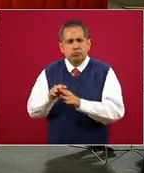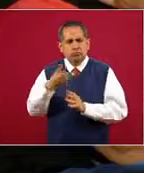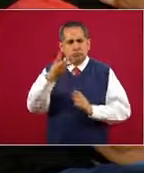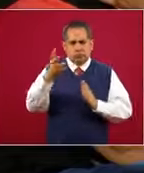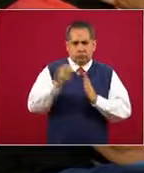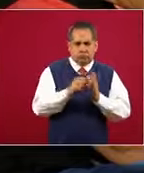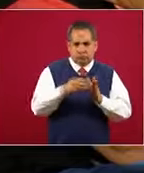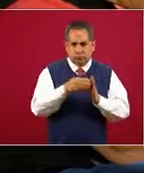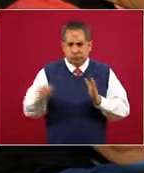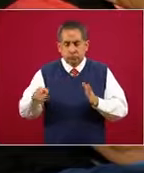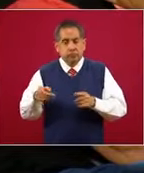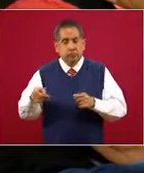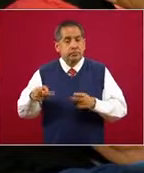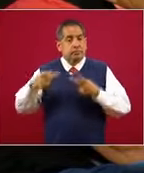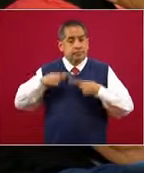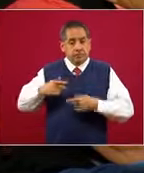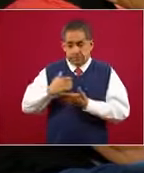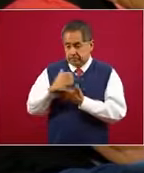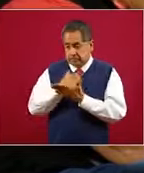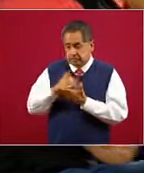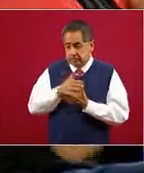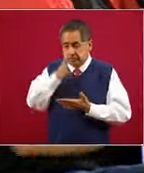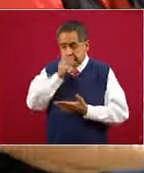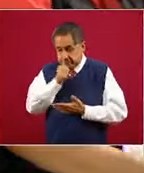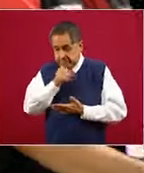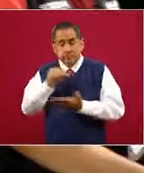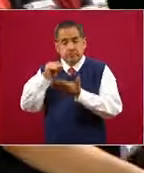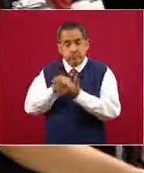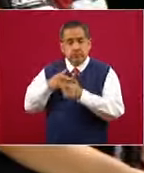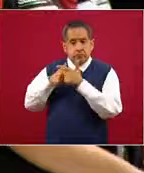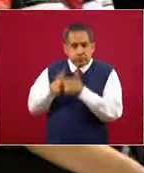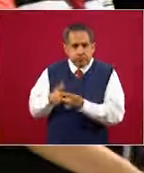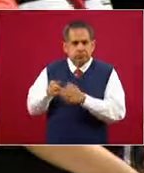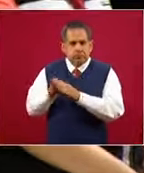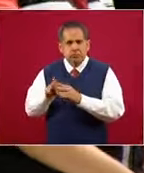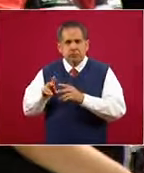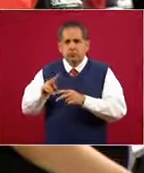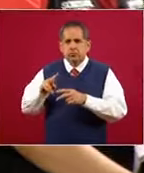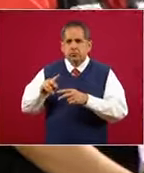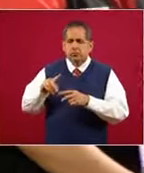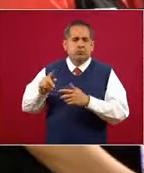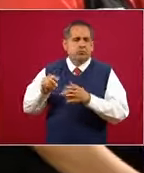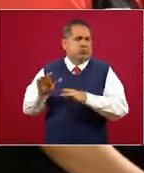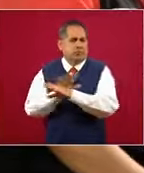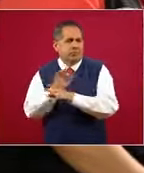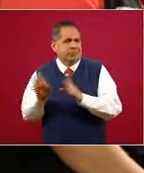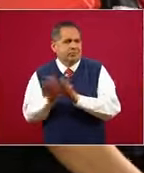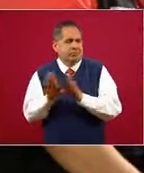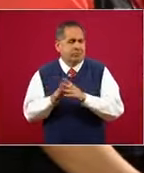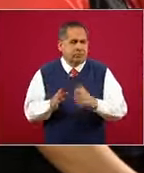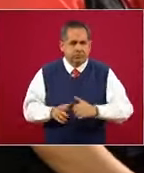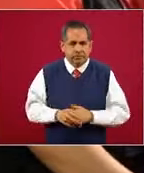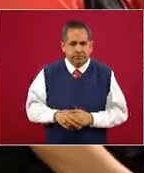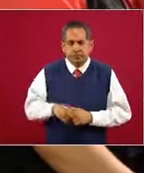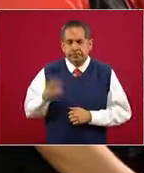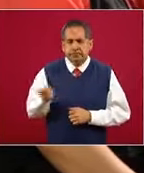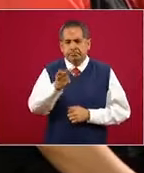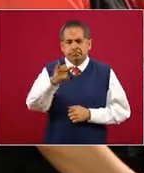3 meses, si el paciente no se ha curado, ¿van a continuar con el mismo esquema? ¿Se les va a cambiar? Y también